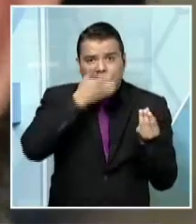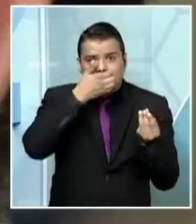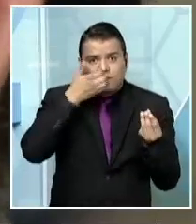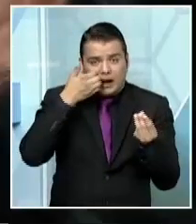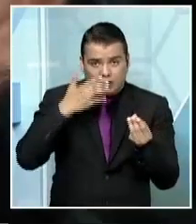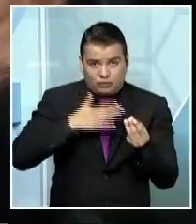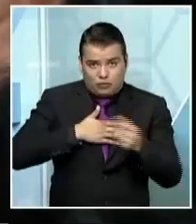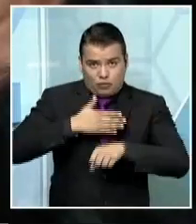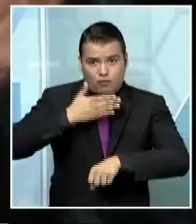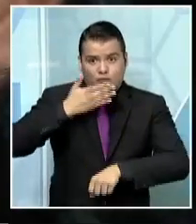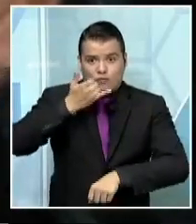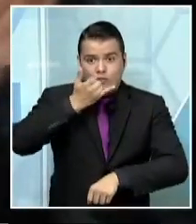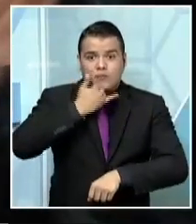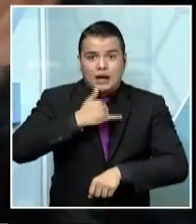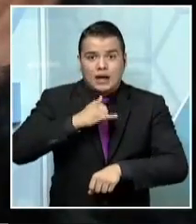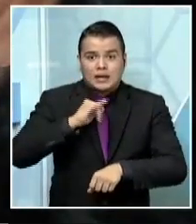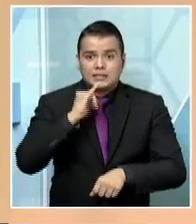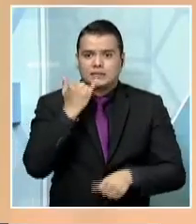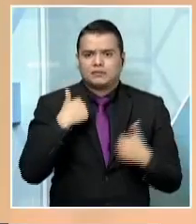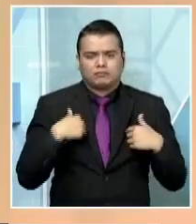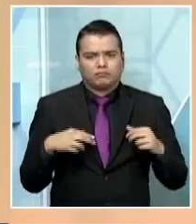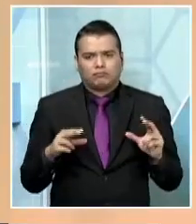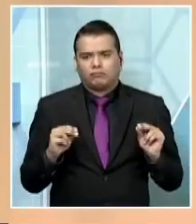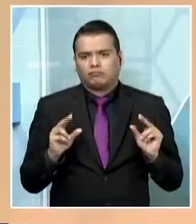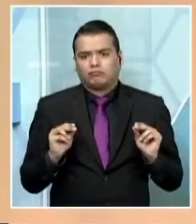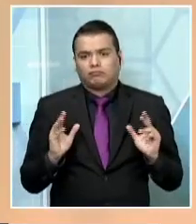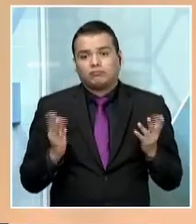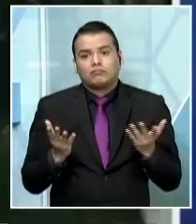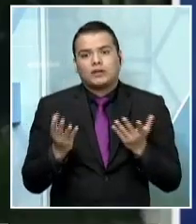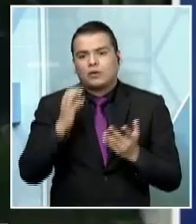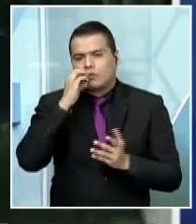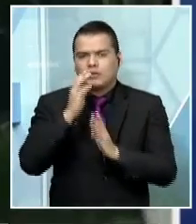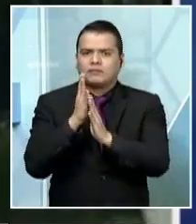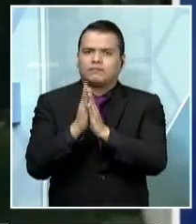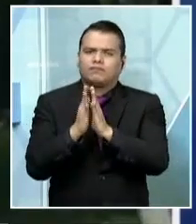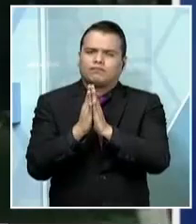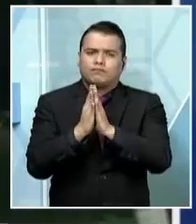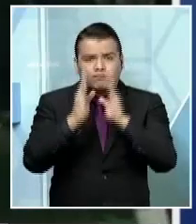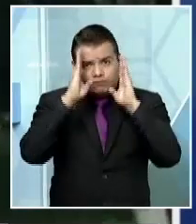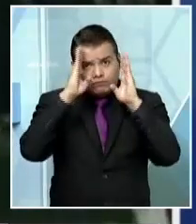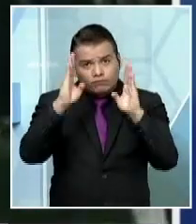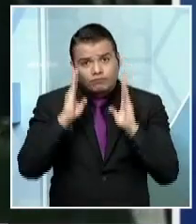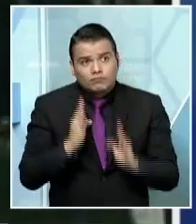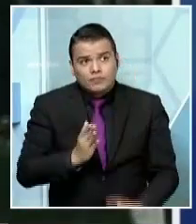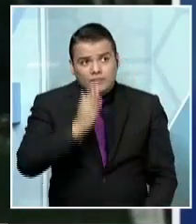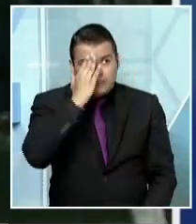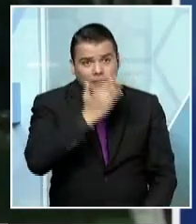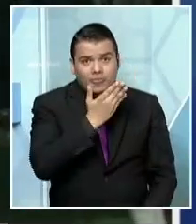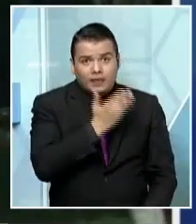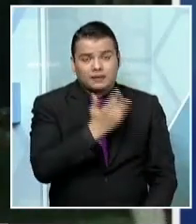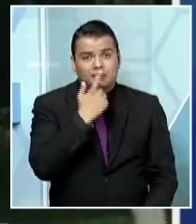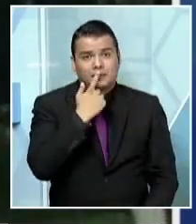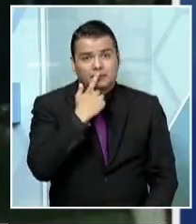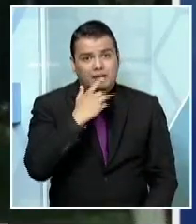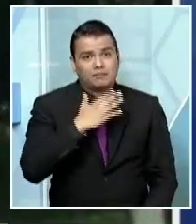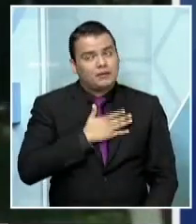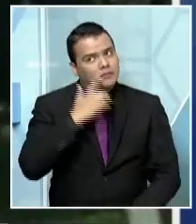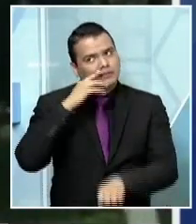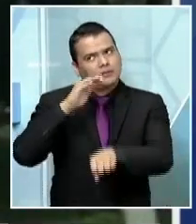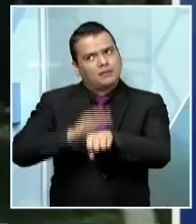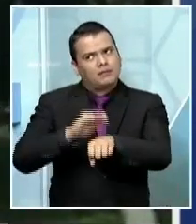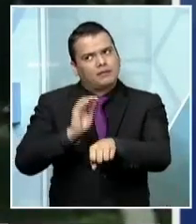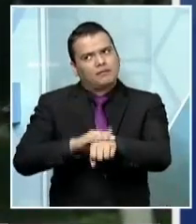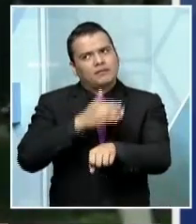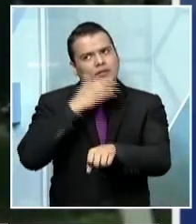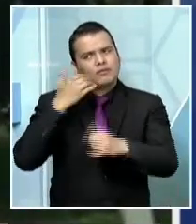ha respondido y solo pide la posibilidad de ser escuchado. Puesto que fue él quien le sugirió el desarme